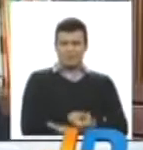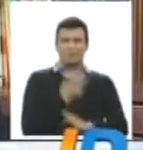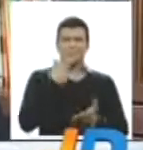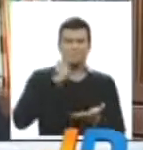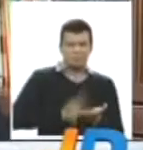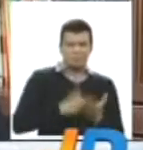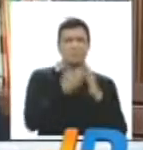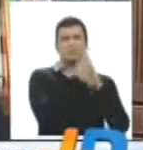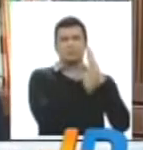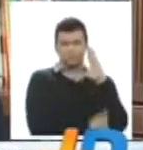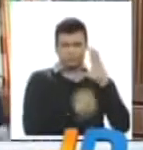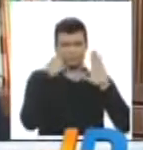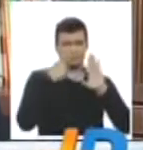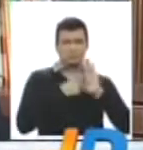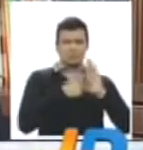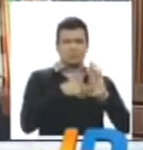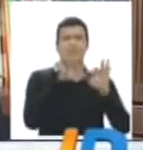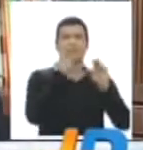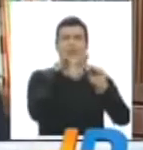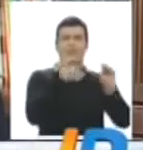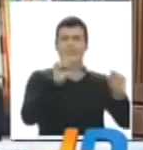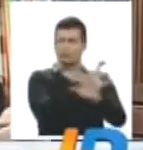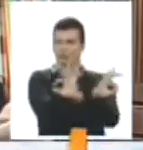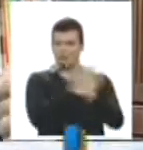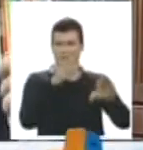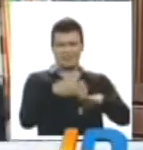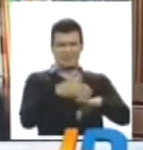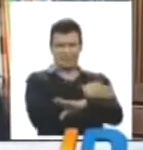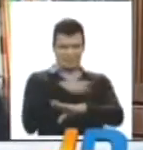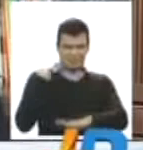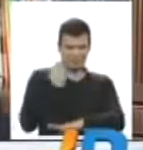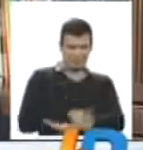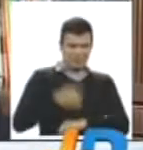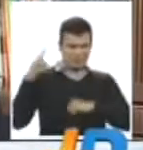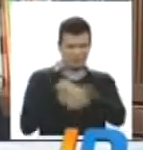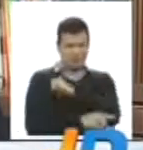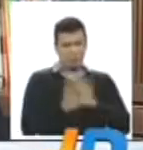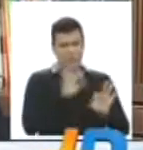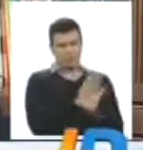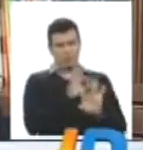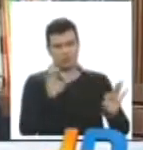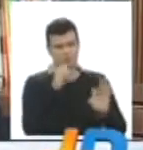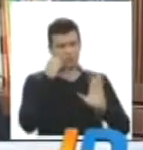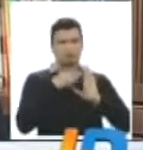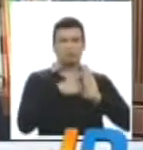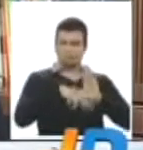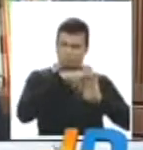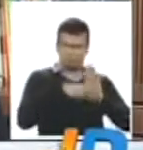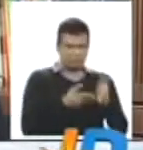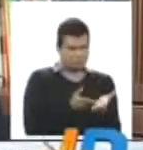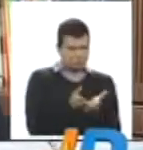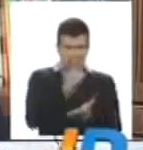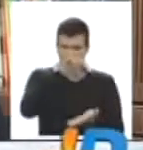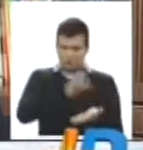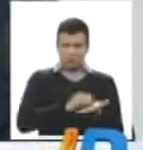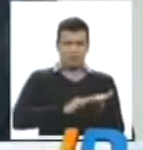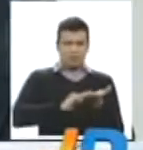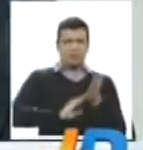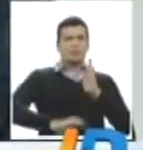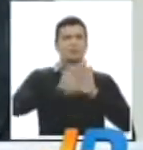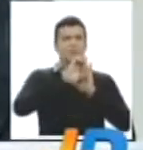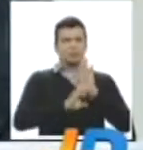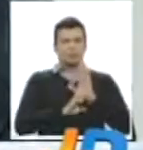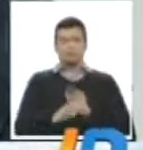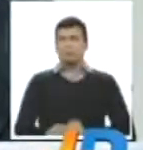en el cual retiraba esa medida cautelar y lógicamente dejaba en firme el actual reglamento electoral y la reforma estatutaria.